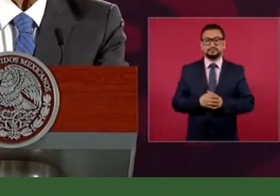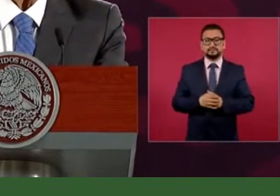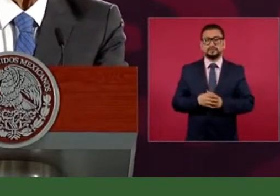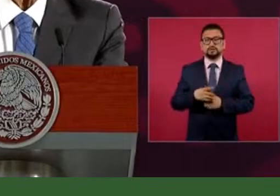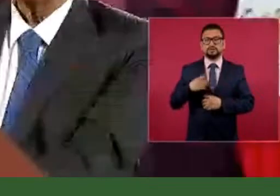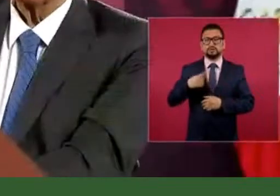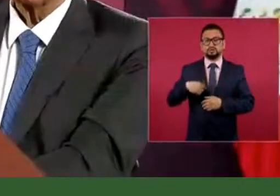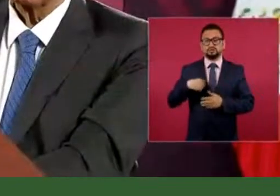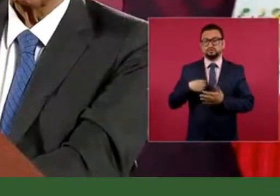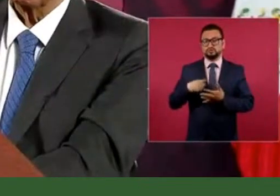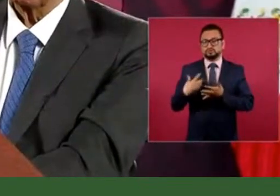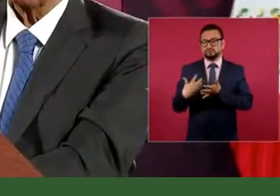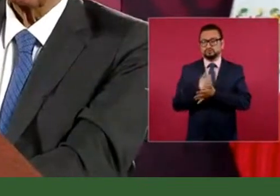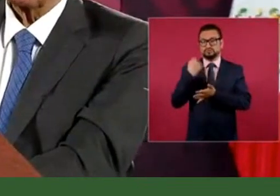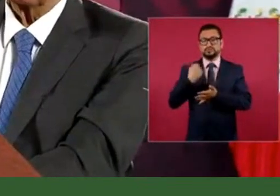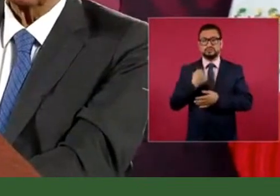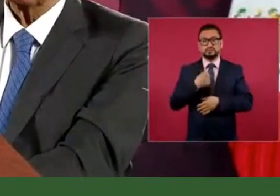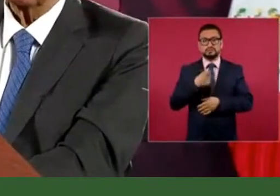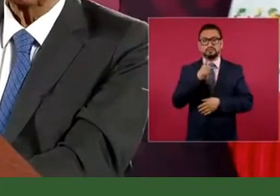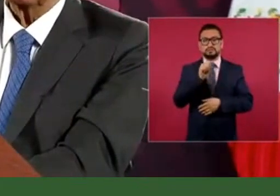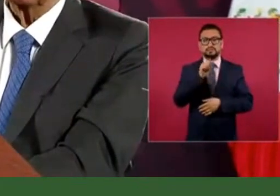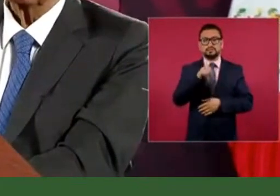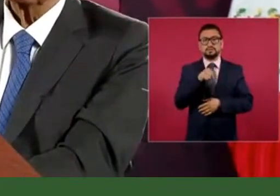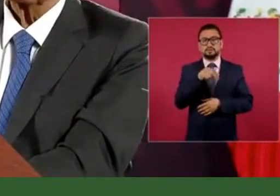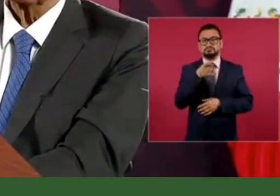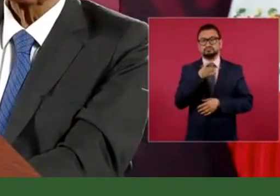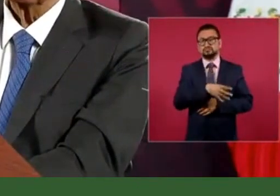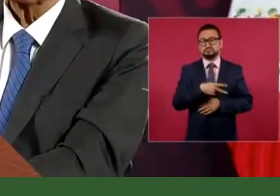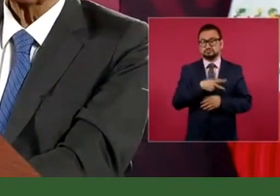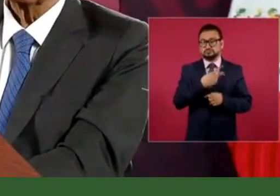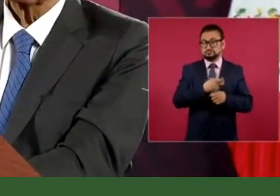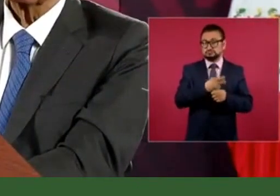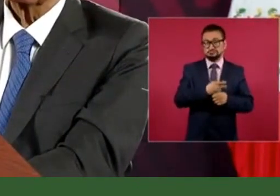desplazamos al PAN como segunda fuerza